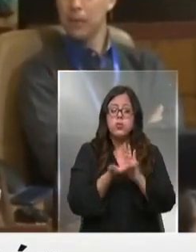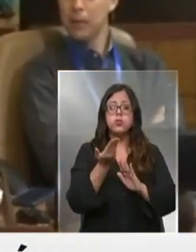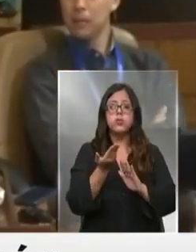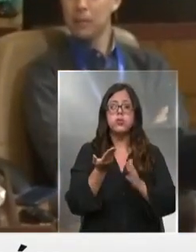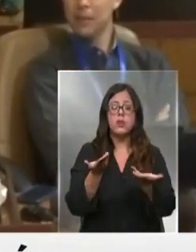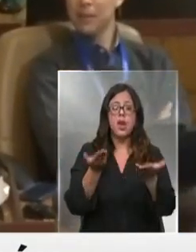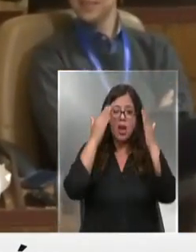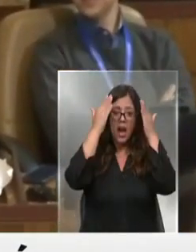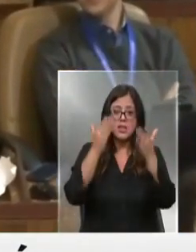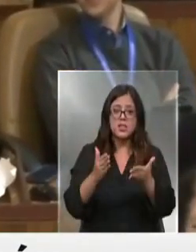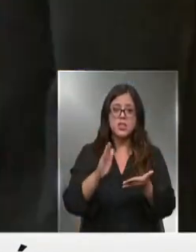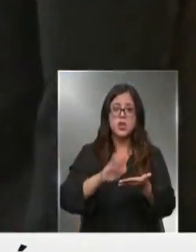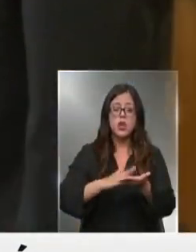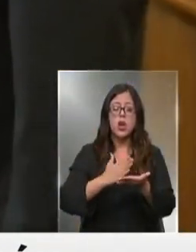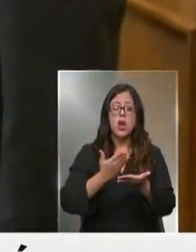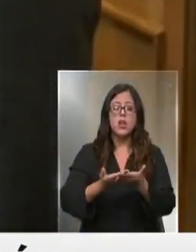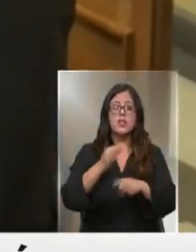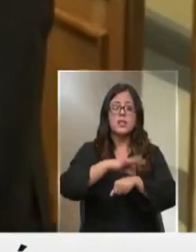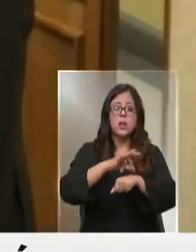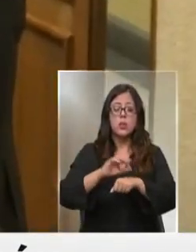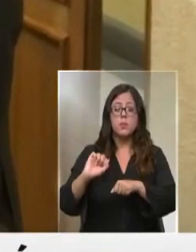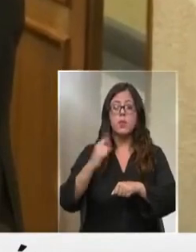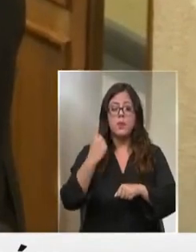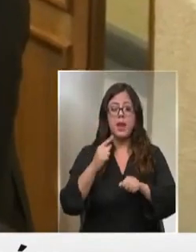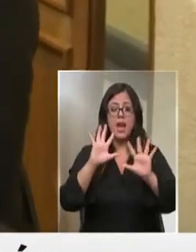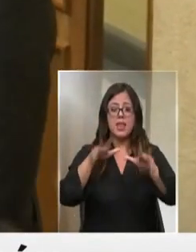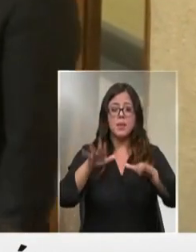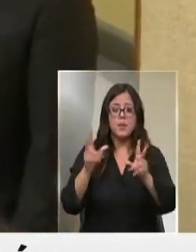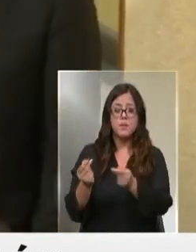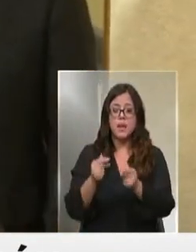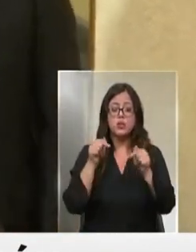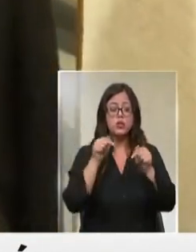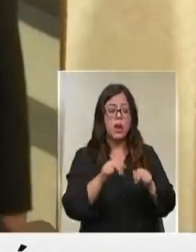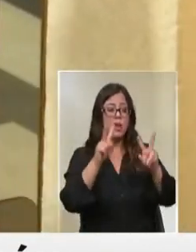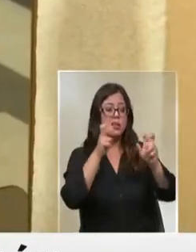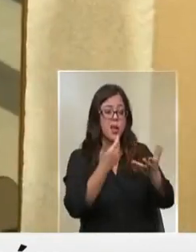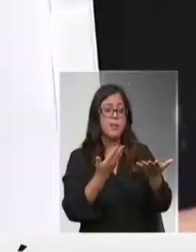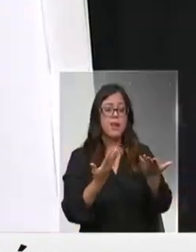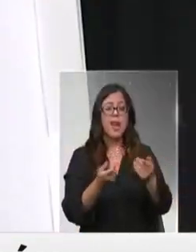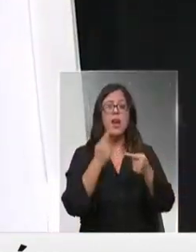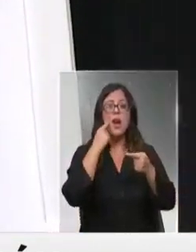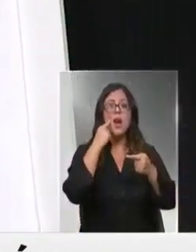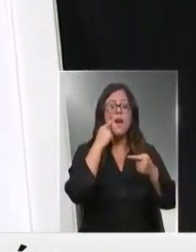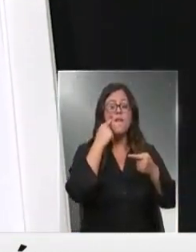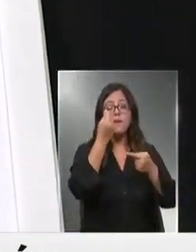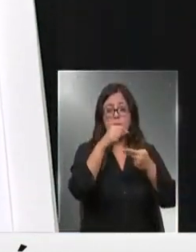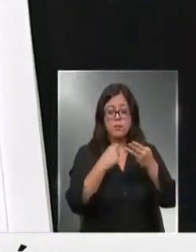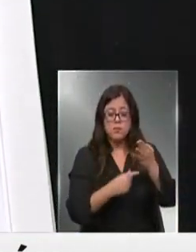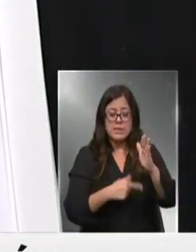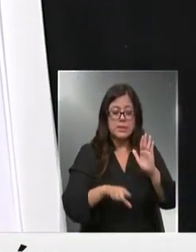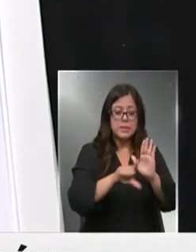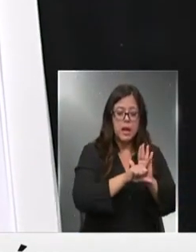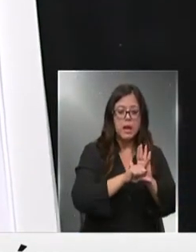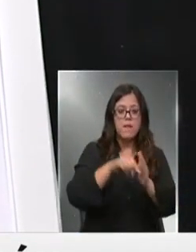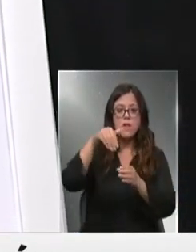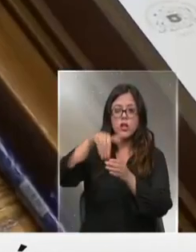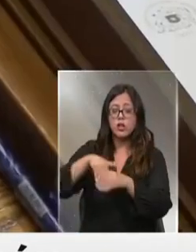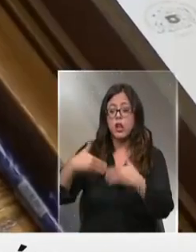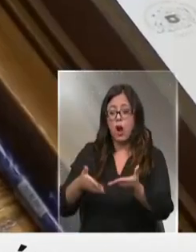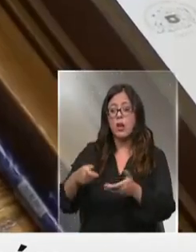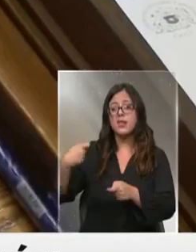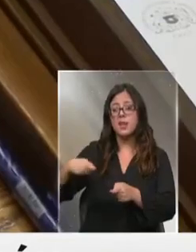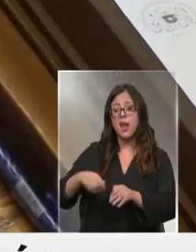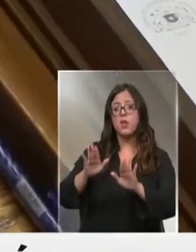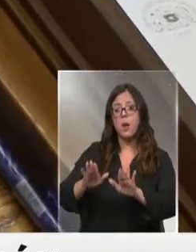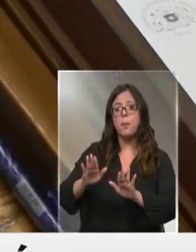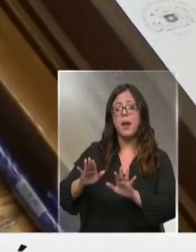de salud a 10.000 pesos. Temas que marcaron una nueva votación de la ley de presupuestos. El Senado ahora espera el proyecto, que tiene